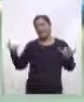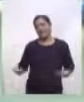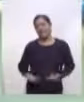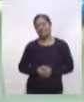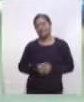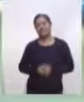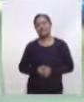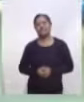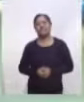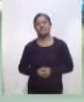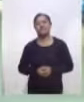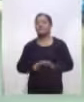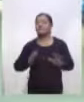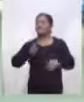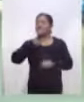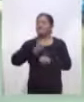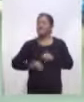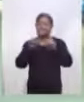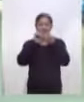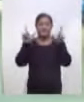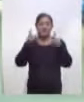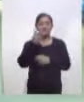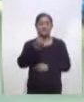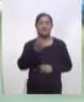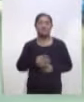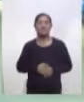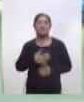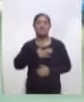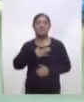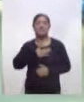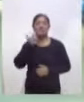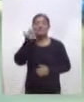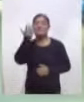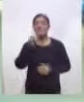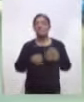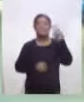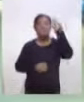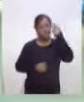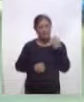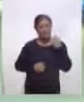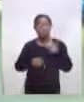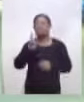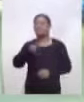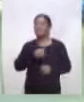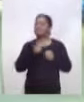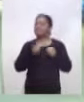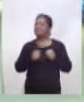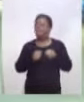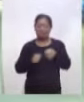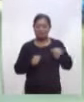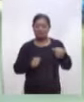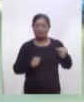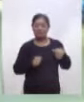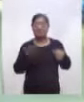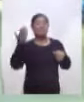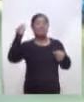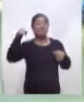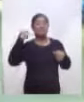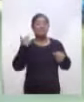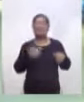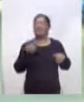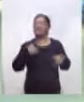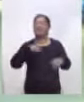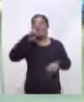Ya está todo listo para este duelo. Yo nada más espero que a mis Pumas ahora sí refuercen la defensa, que desde la temporada pasada nos